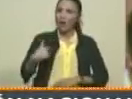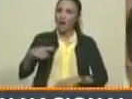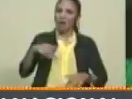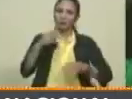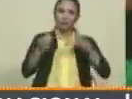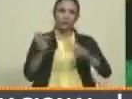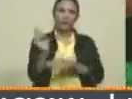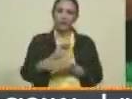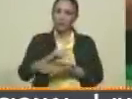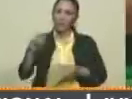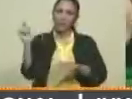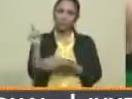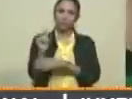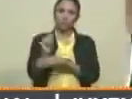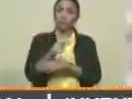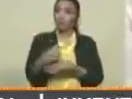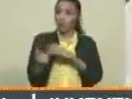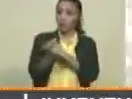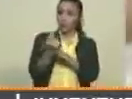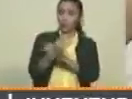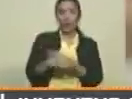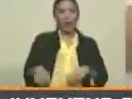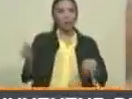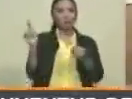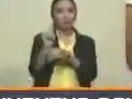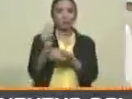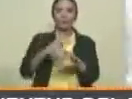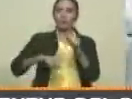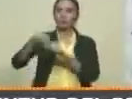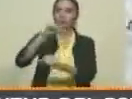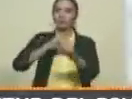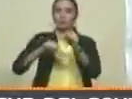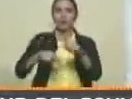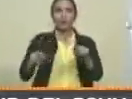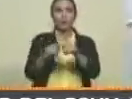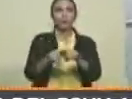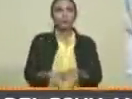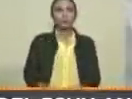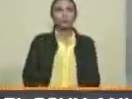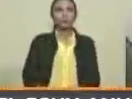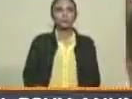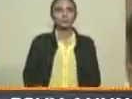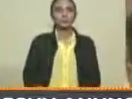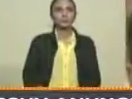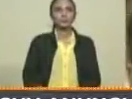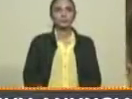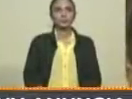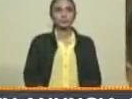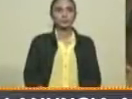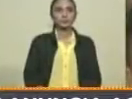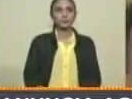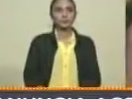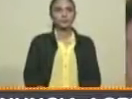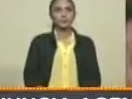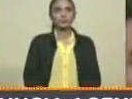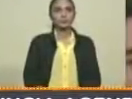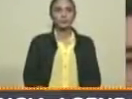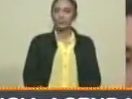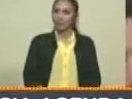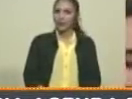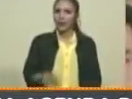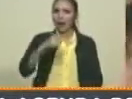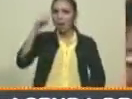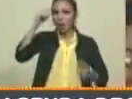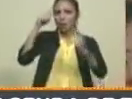la verdad. Ellos pretendían Presidente,